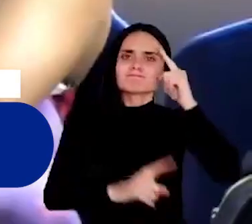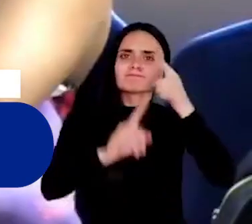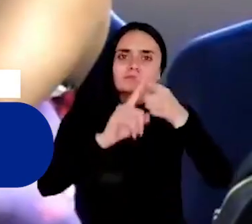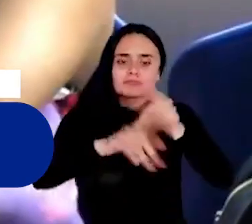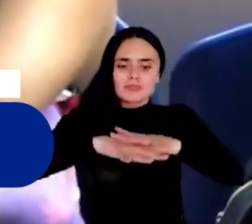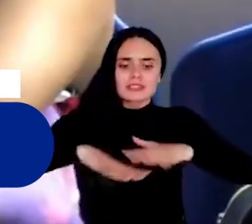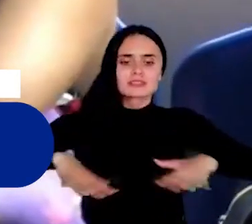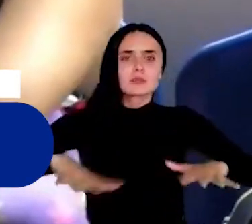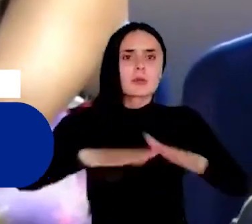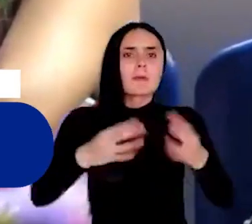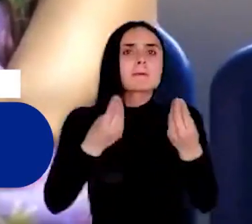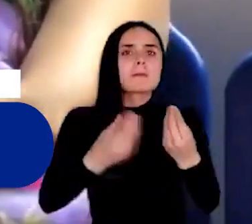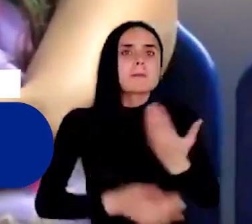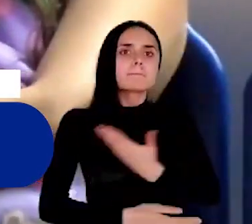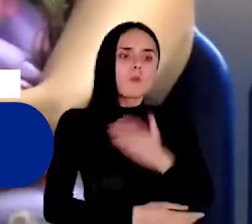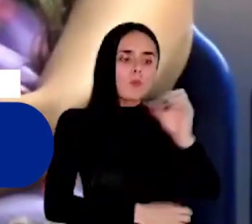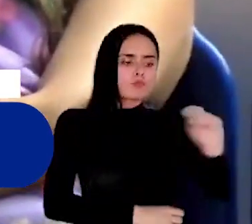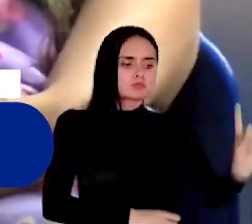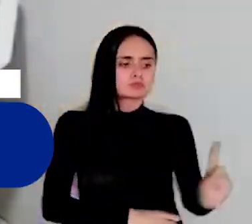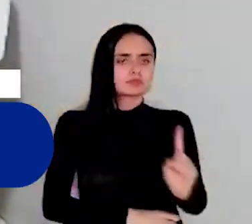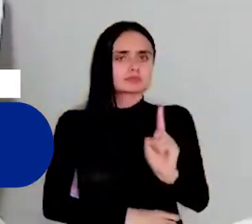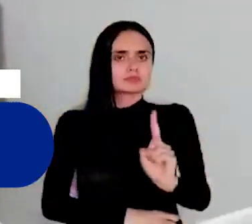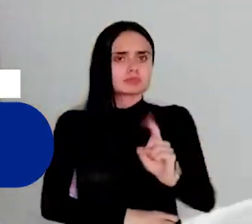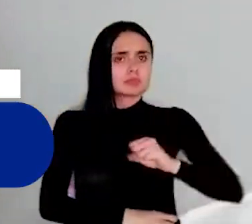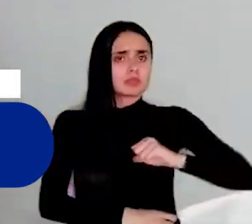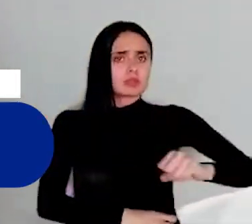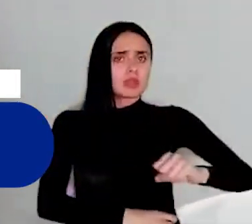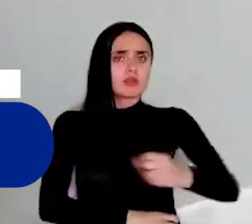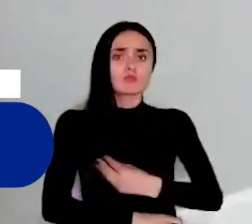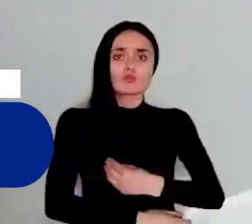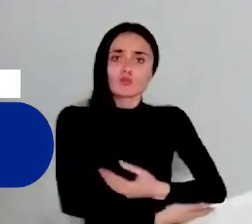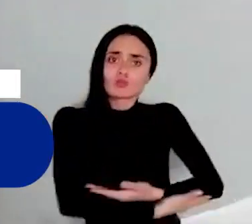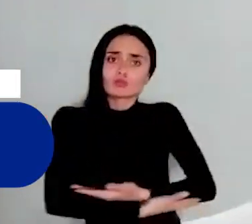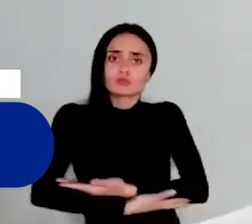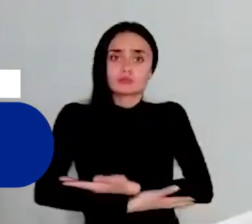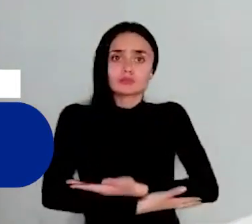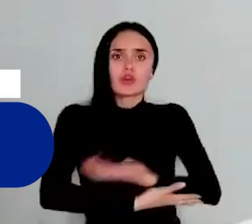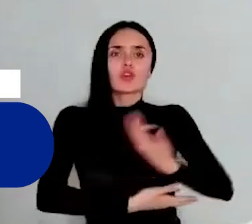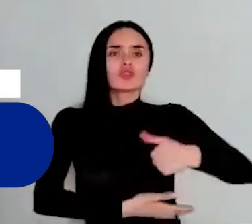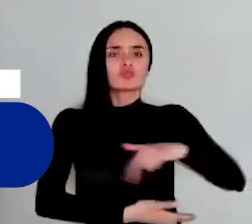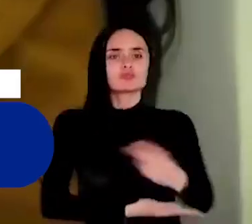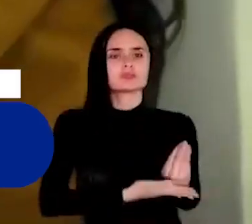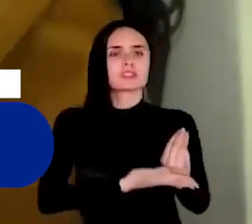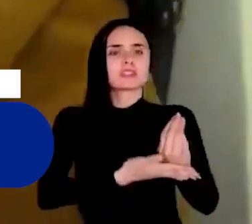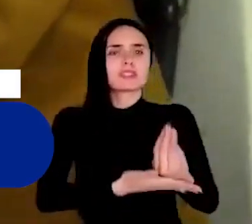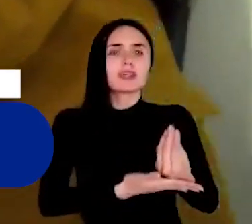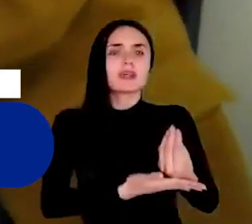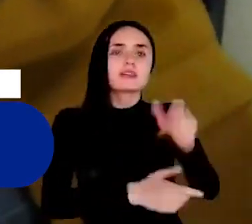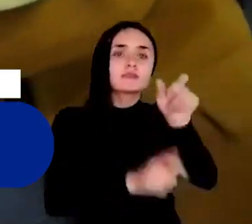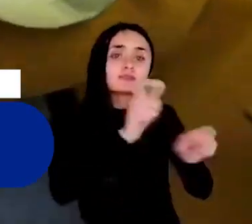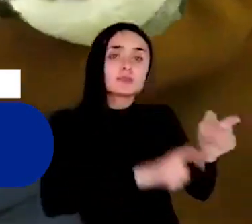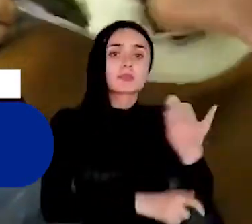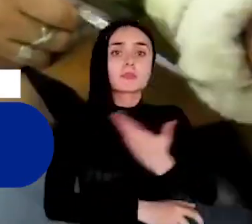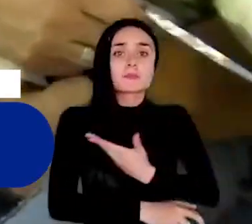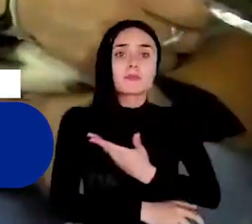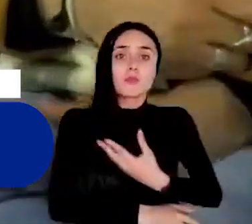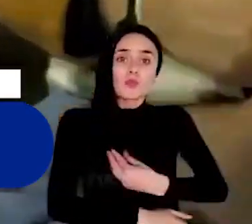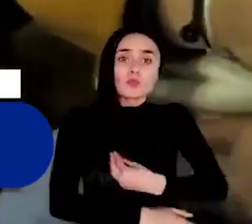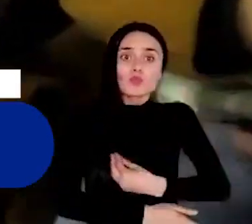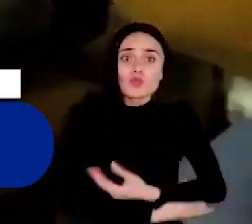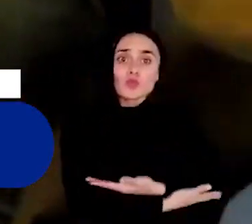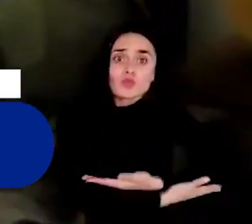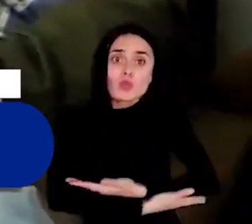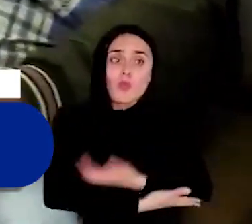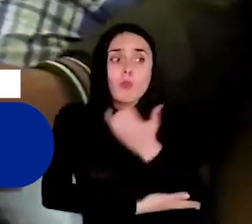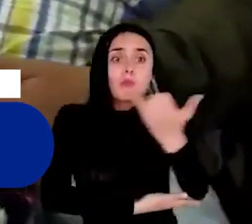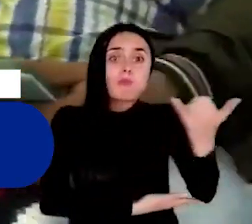espacios para que las mamitas puedan ejercer este derecho. Garanticemos que las mamitas lactantes se sientan acompañadas, que